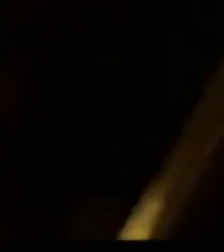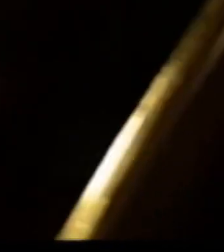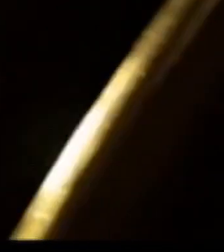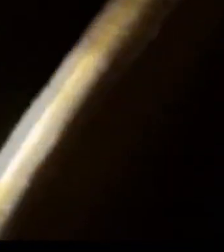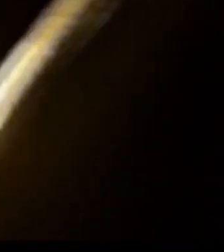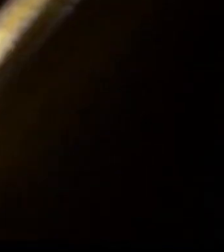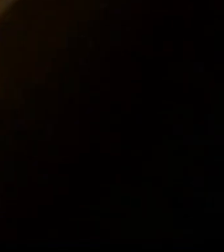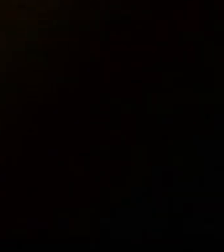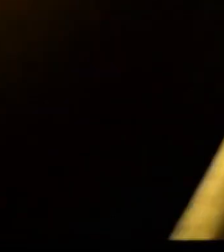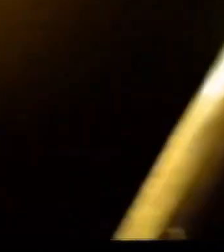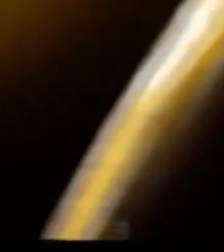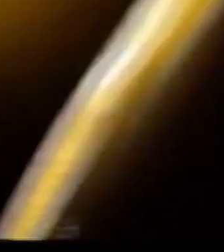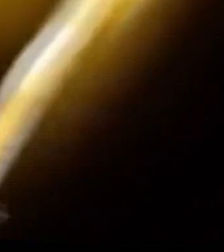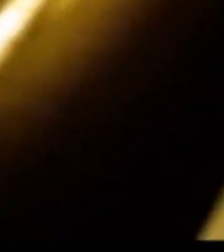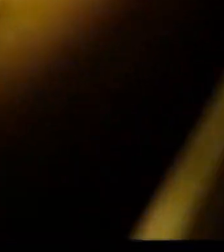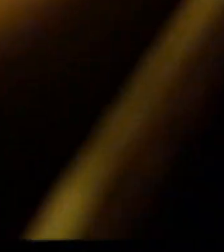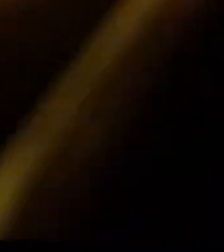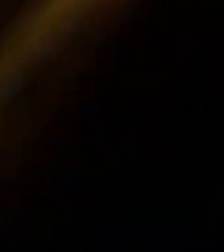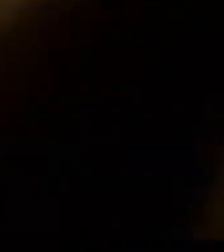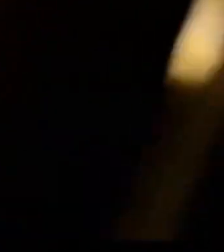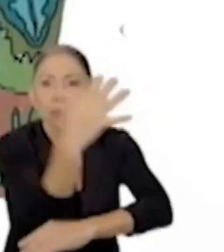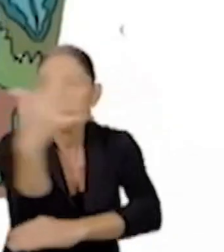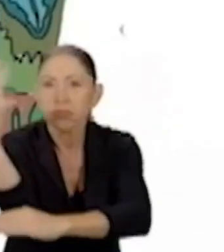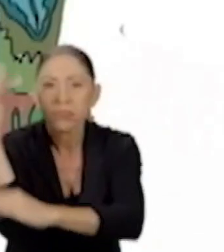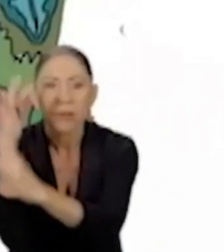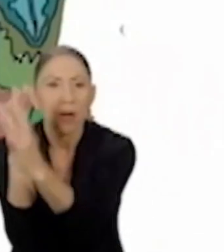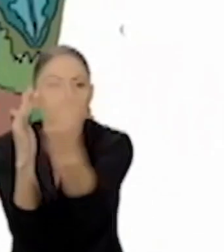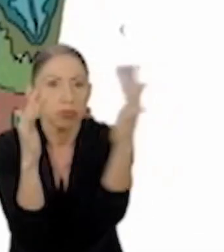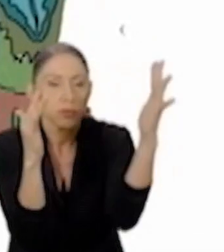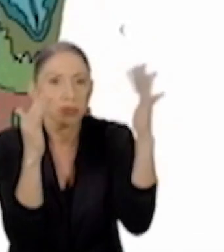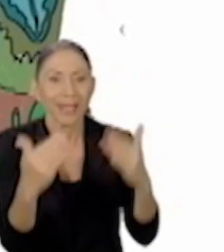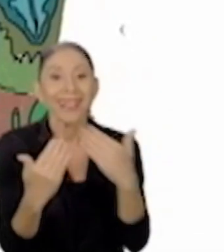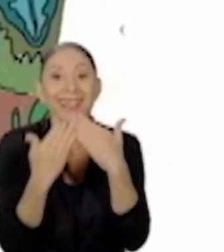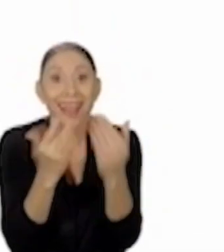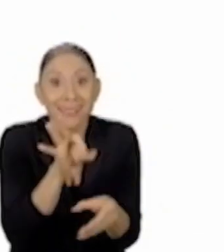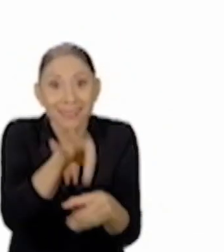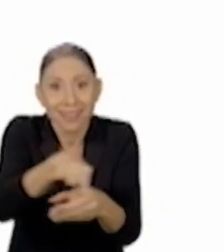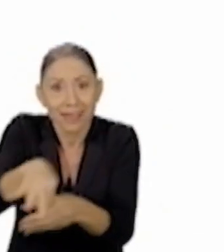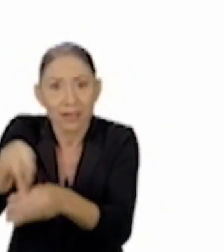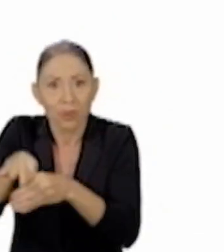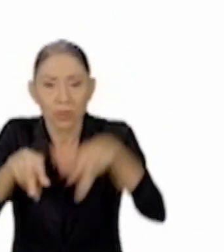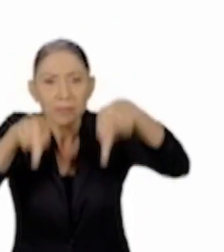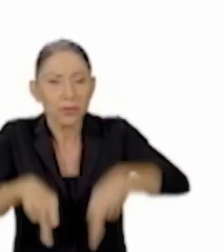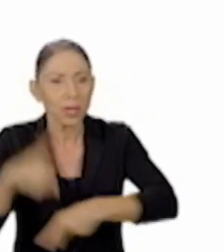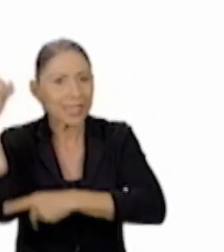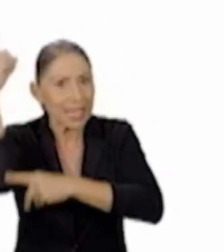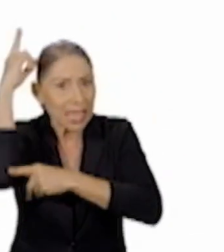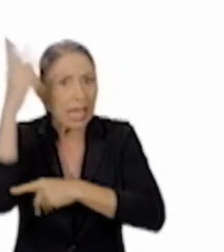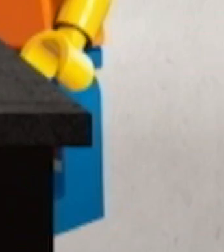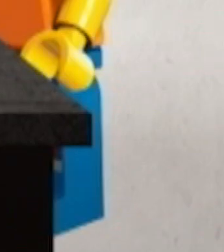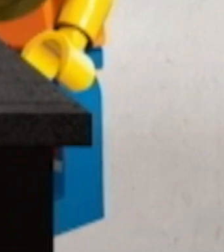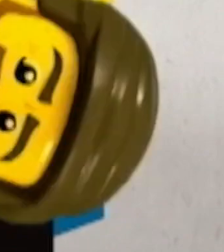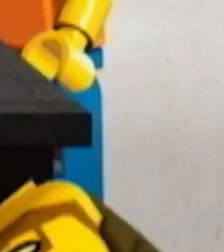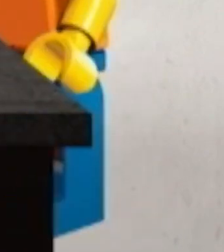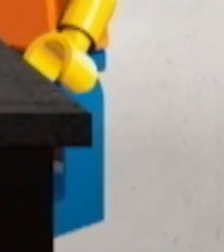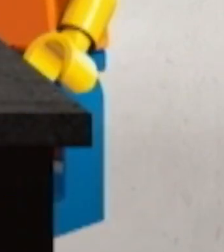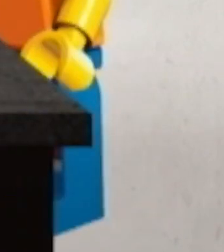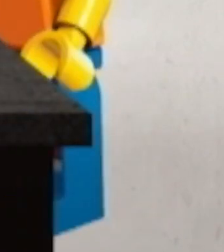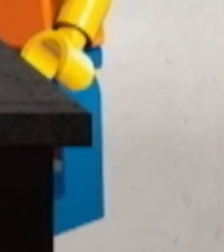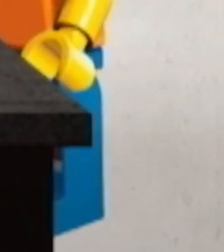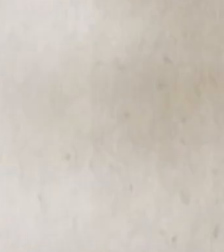Premios Nacionales de Cultura 2021, en especial a las producciones de altísima calidad que usted